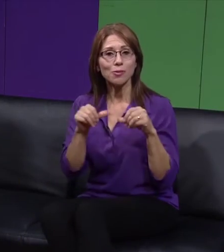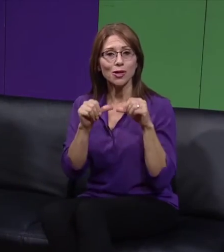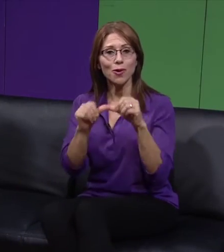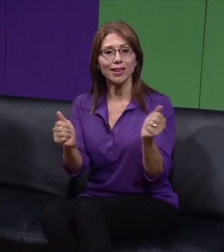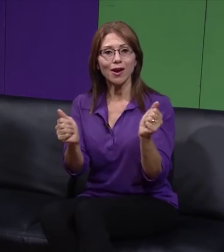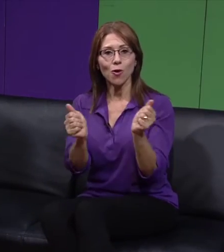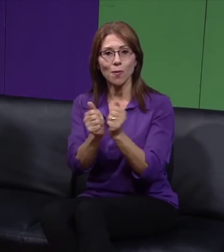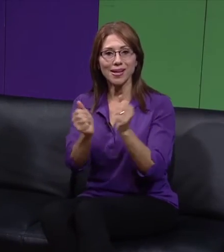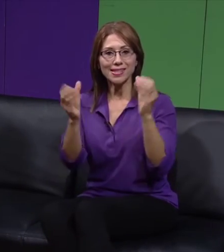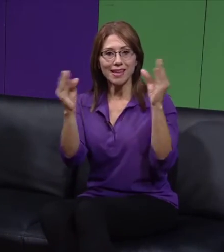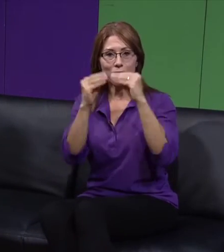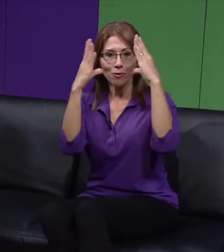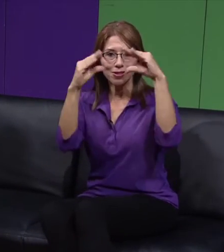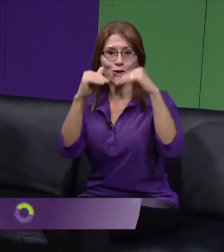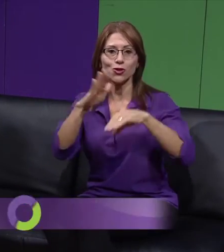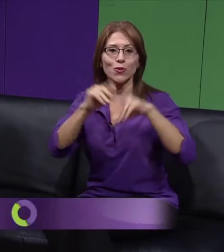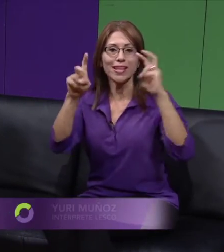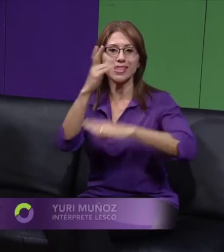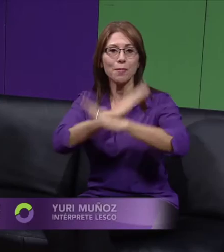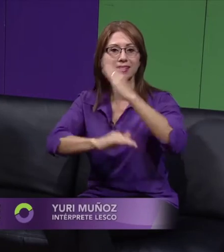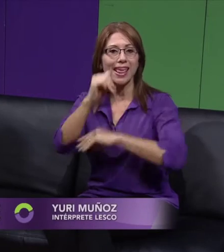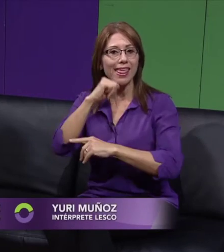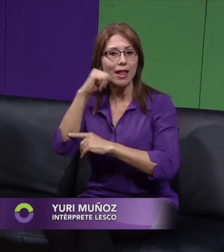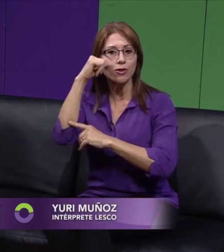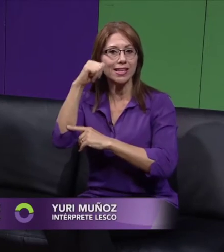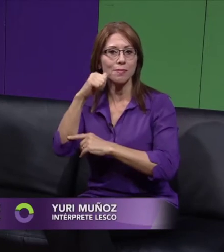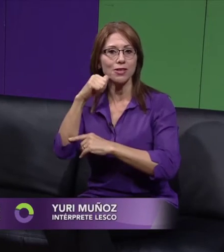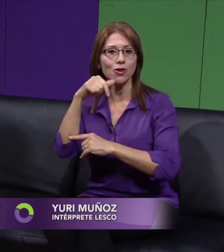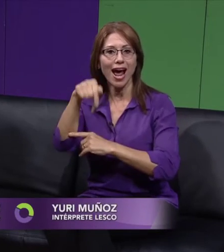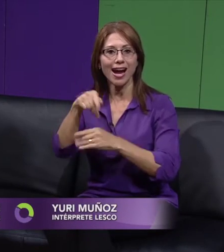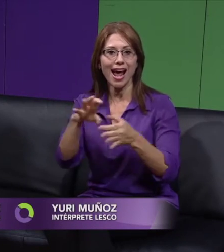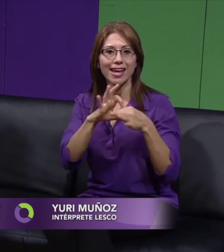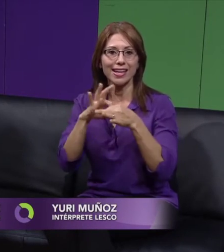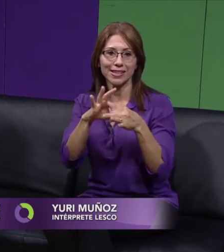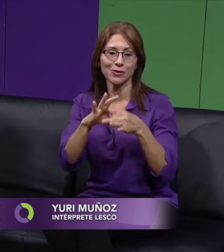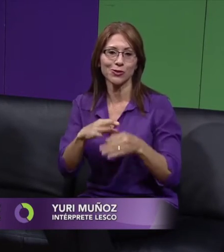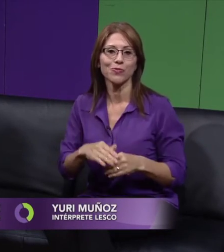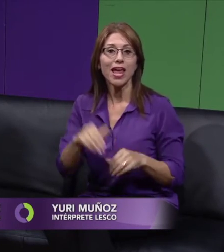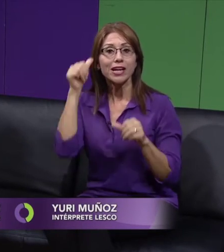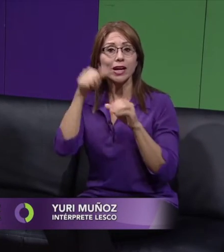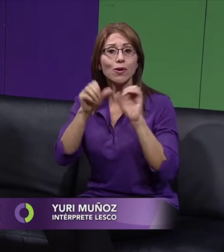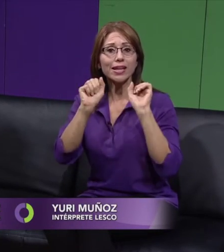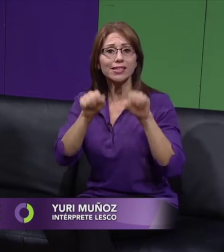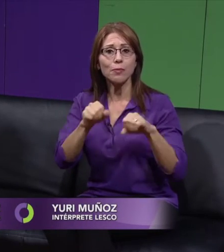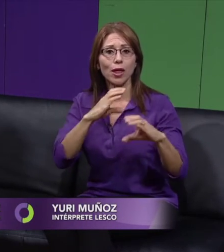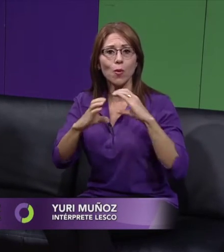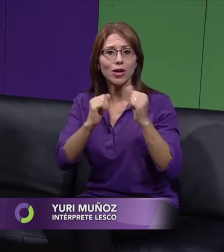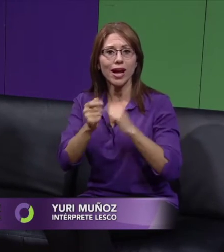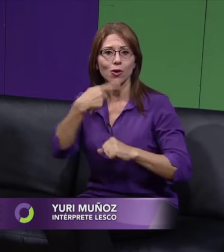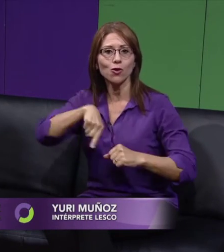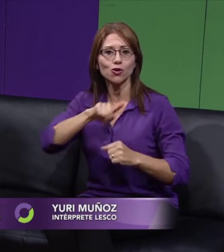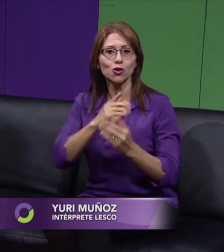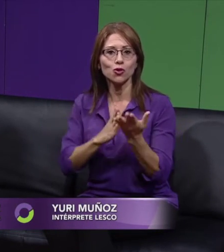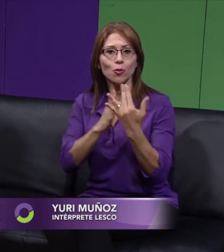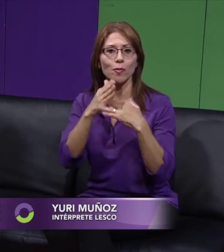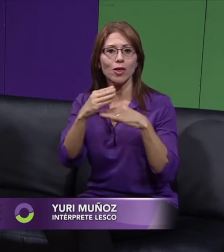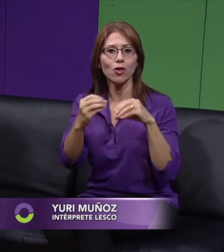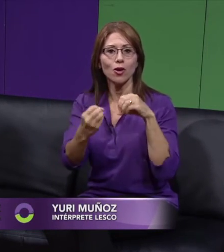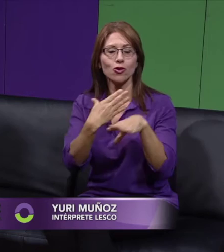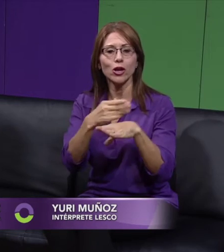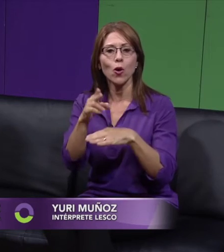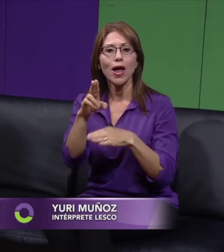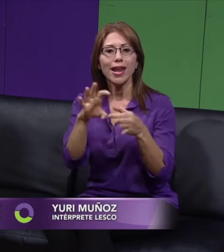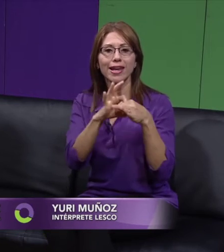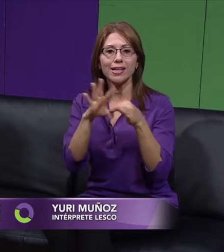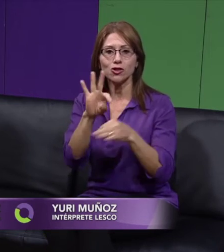Estamos de vuelta con más información sobre discapacidad y adultez mayor acá en Nexos. Recuerde que se puede comunicar con nosotros por